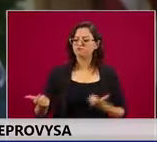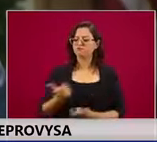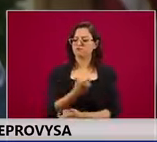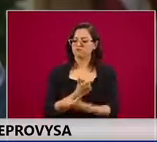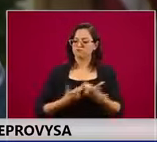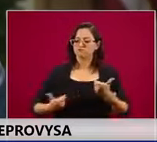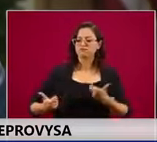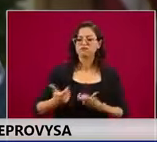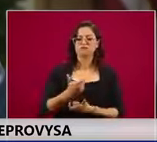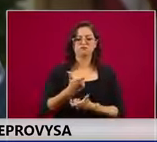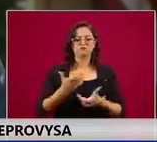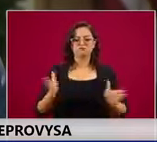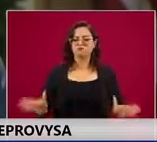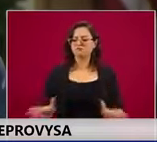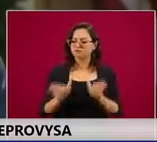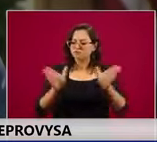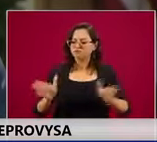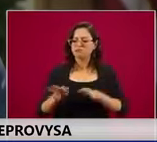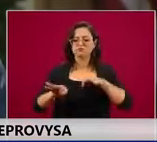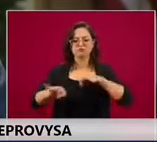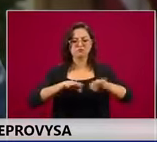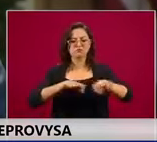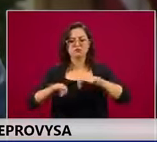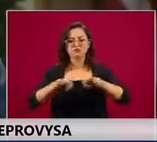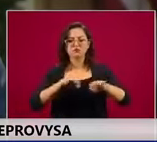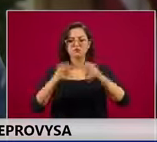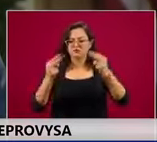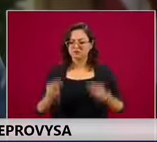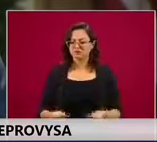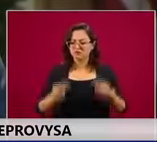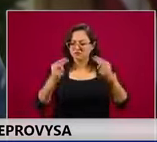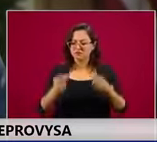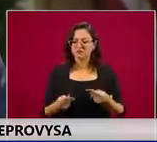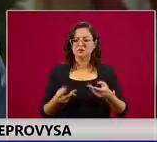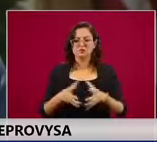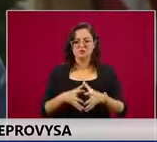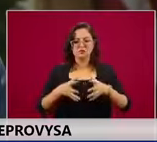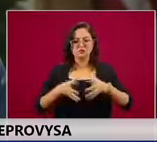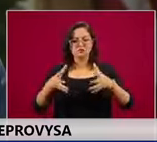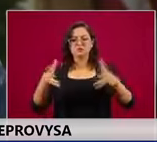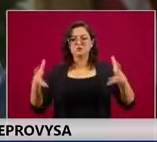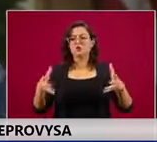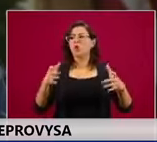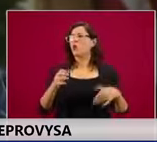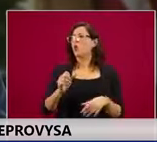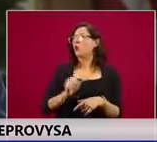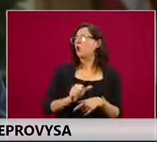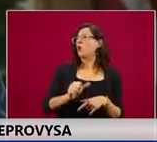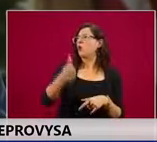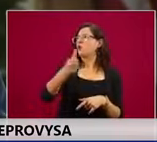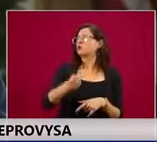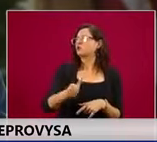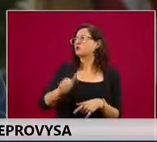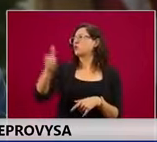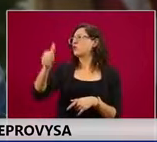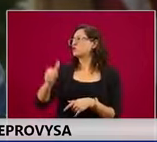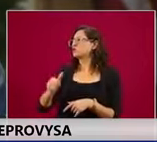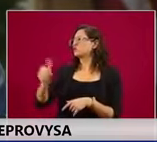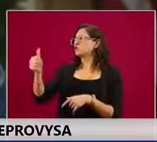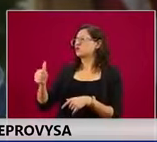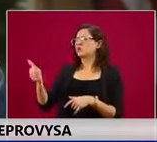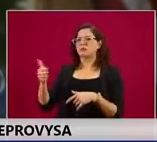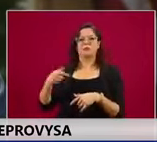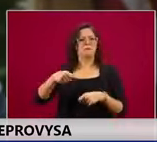tantas veces se lo dijo que en su cara se lo iba a decir y se lo dijo. Hay agravios que no se olvidan. Pero